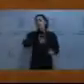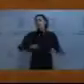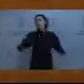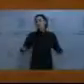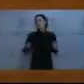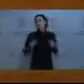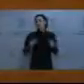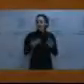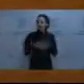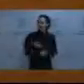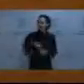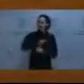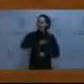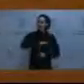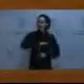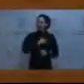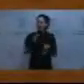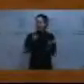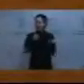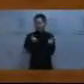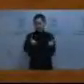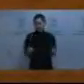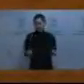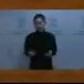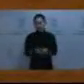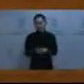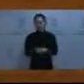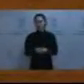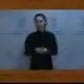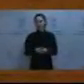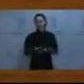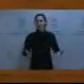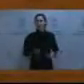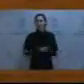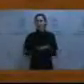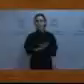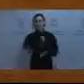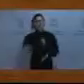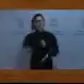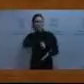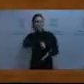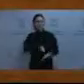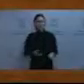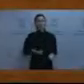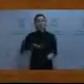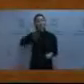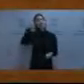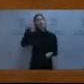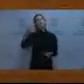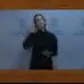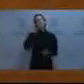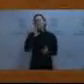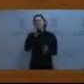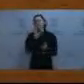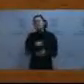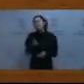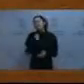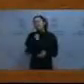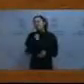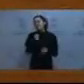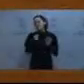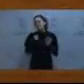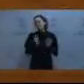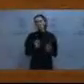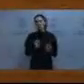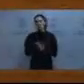que sea muy desdeñable. Y mire, hablando de sensaciones, orgullo por la extraordinaria belleza y los recursos históricos